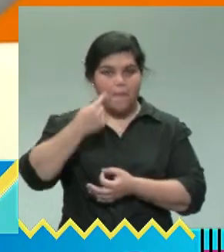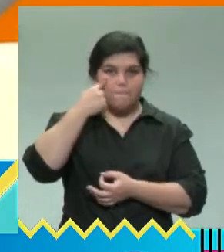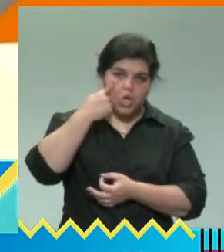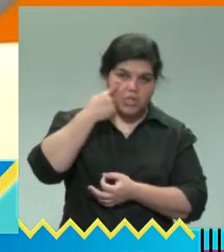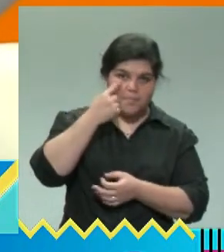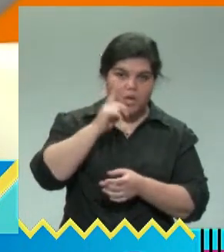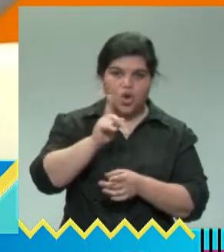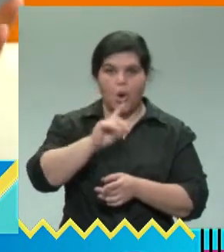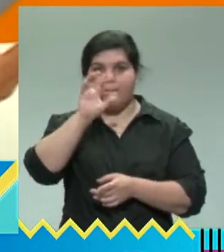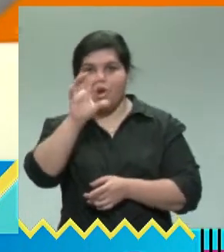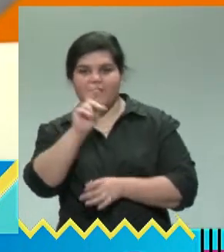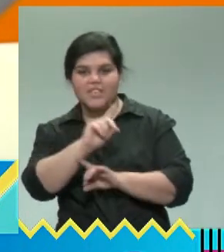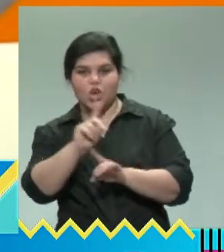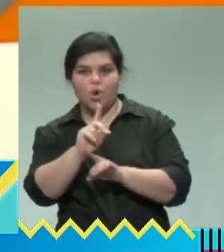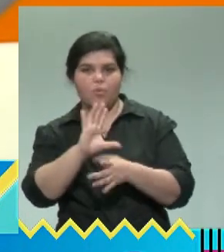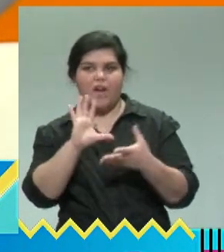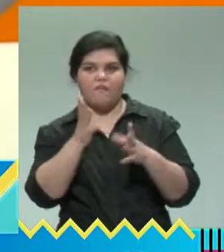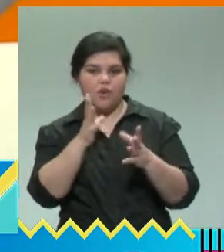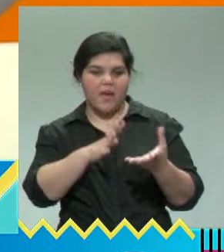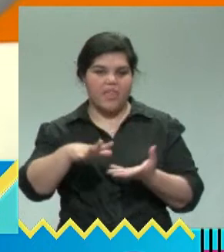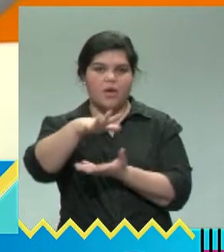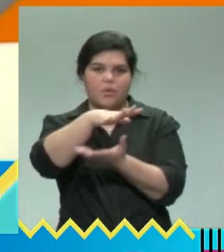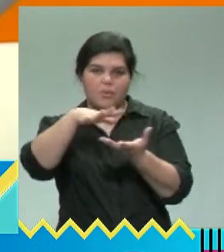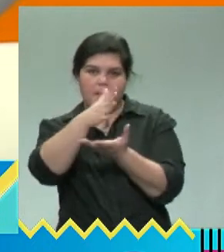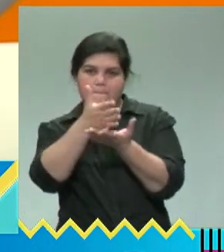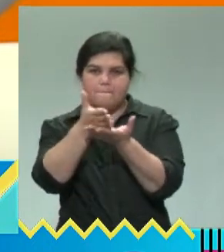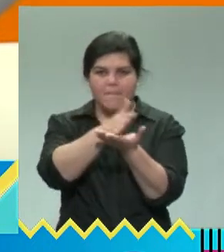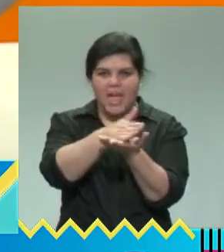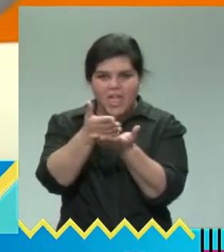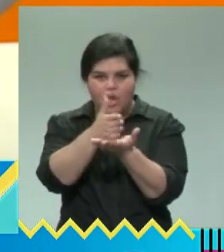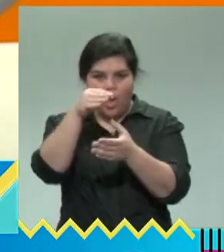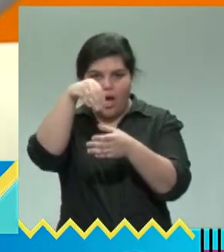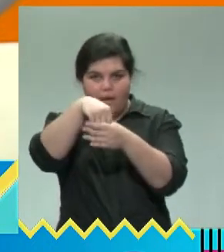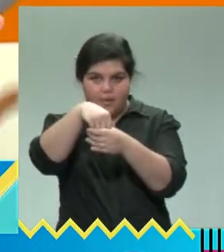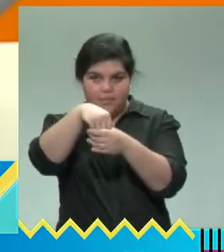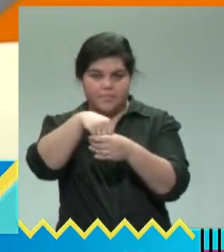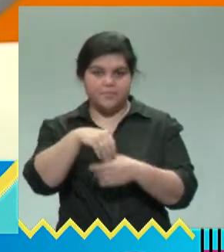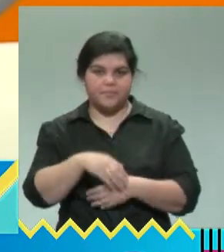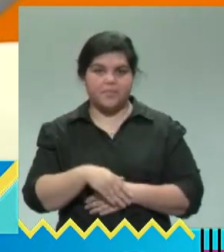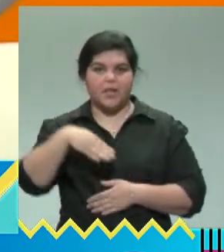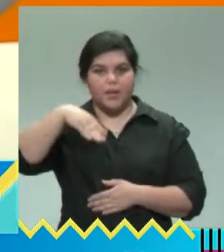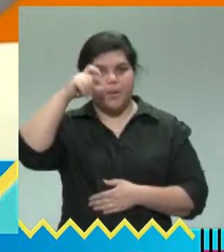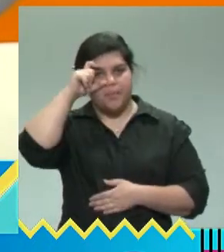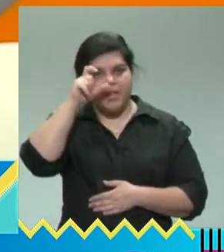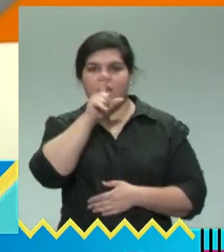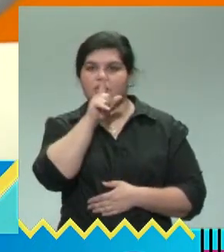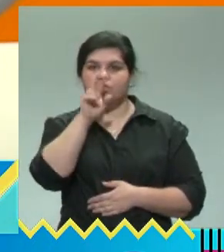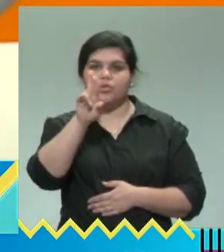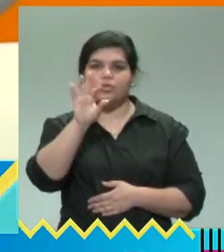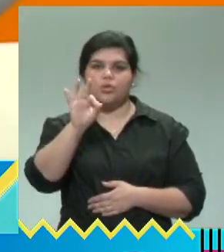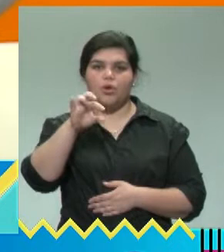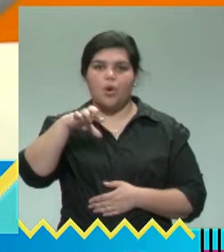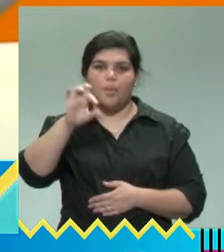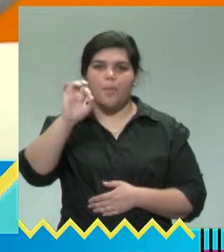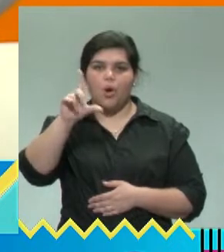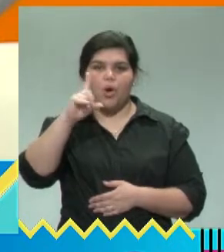una provincia. Bien. Es como un estado de organización intermedio, el metropolitano. Y eso lo contempla nuestro Plan Provincial de